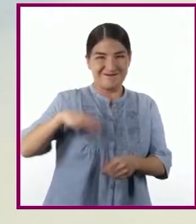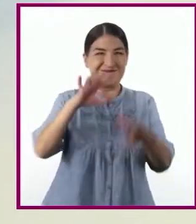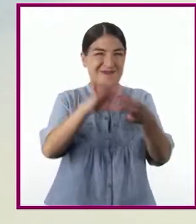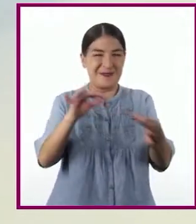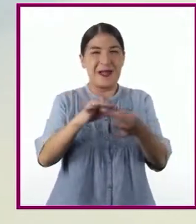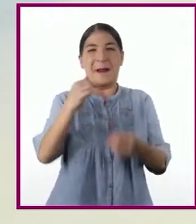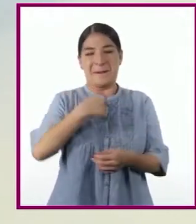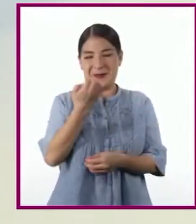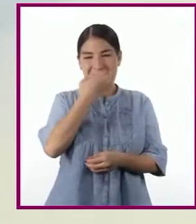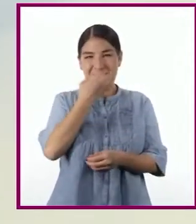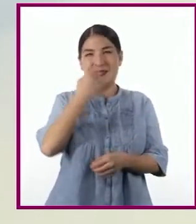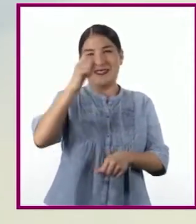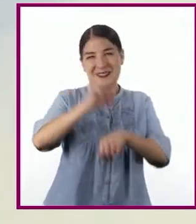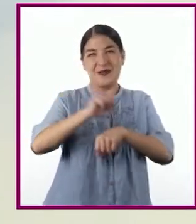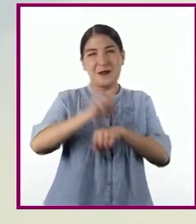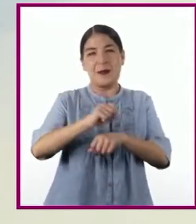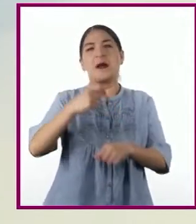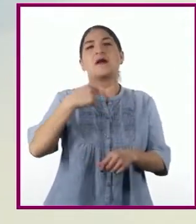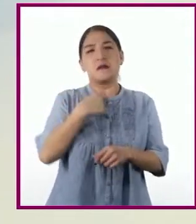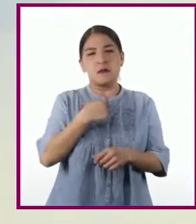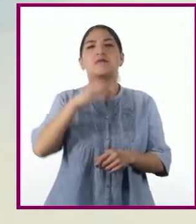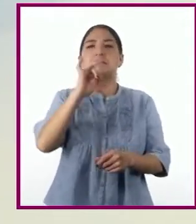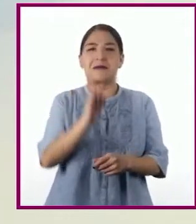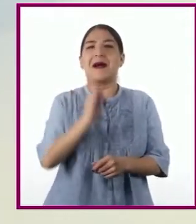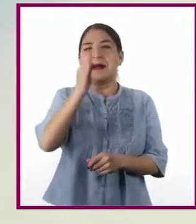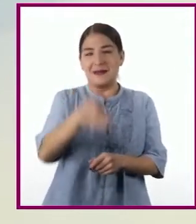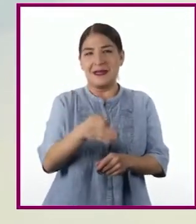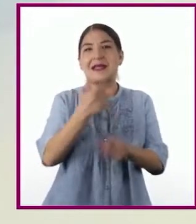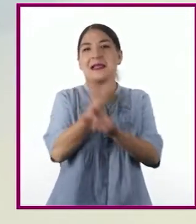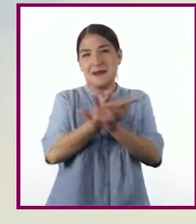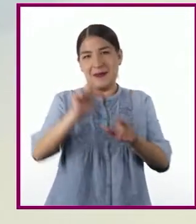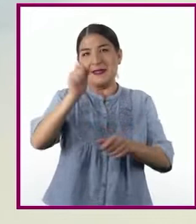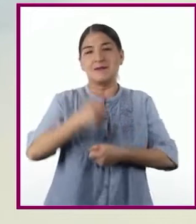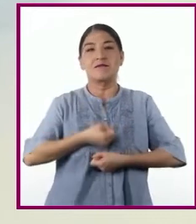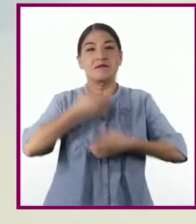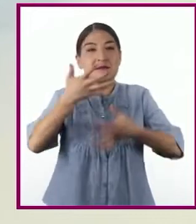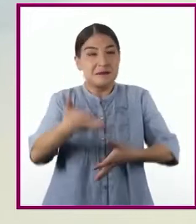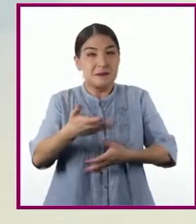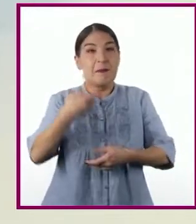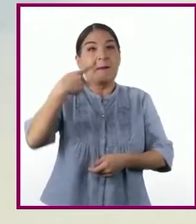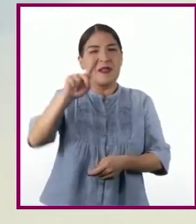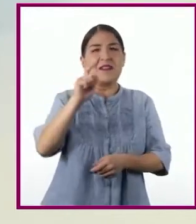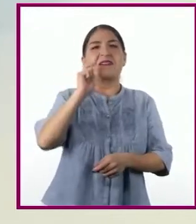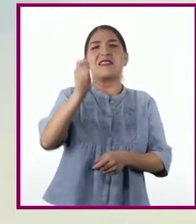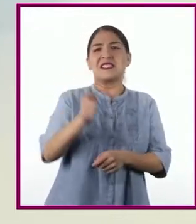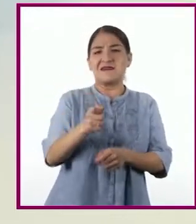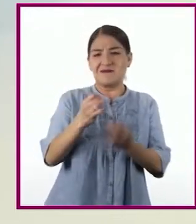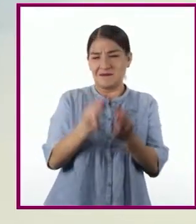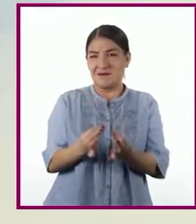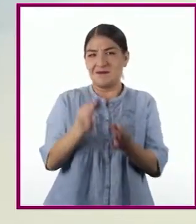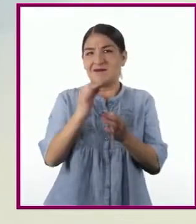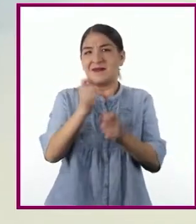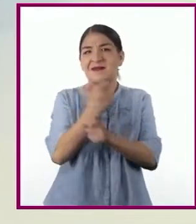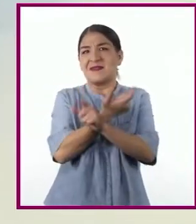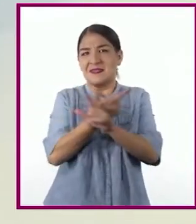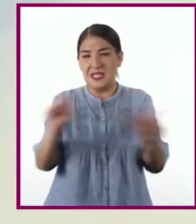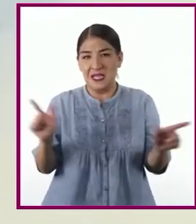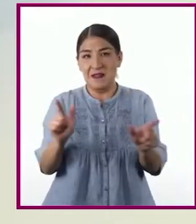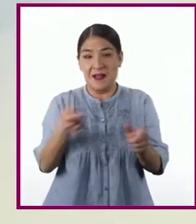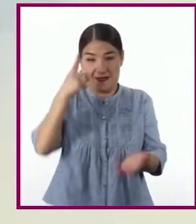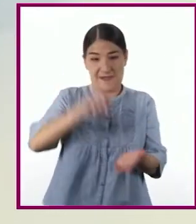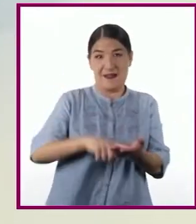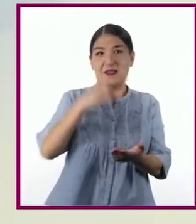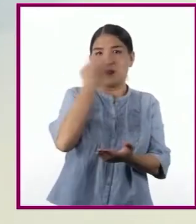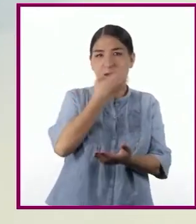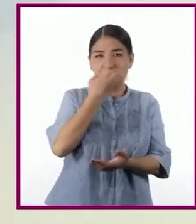escuela, ejercimos la libertad de expresión. Pero, ¿qué significa ejercer la libertad? En este caso, en la